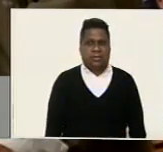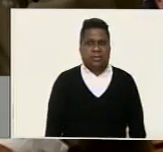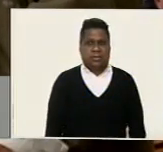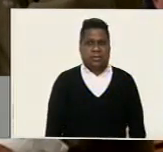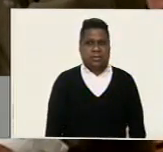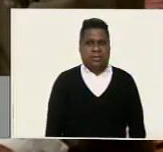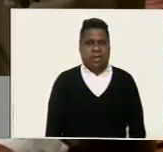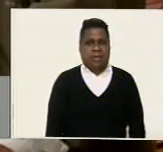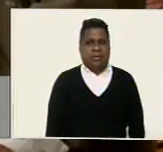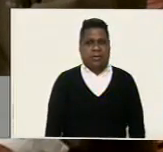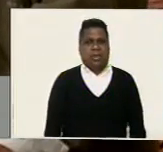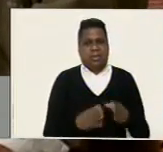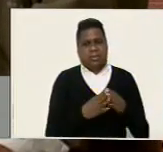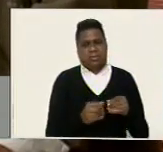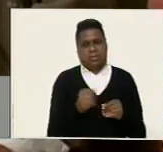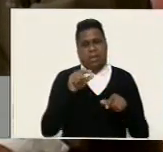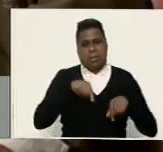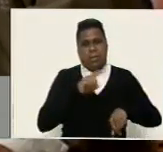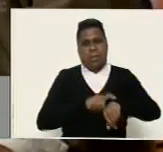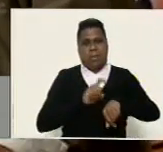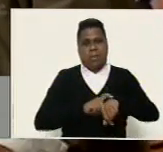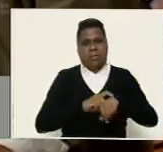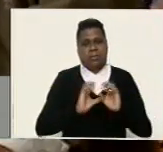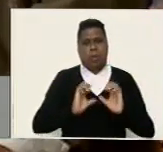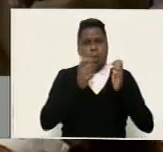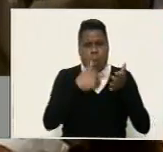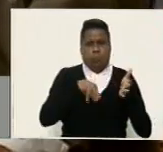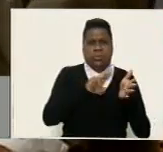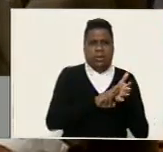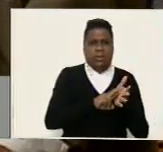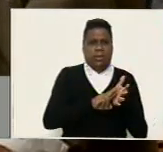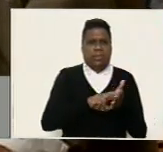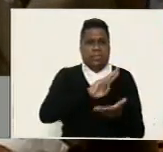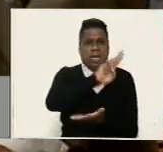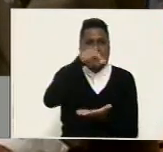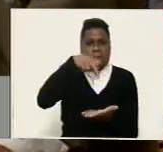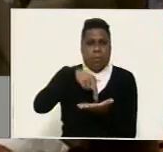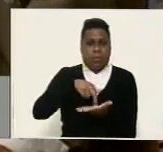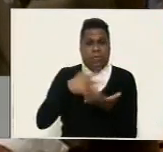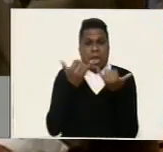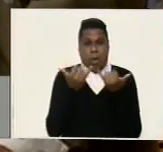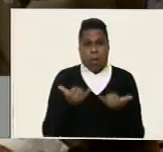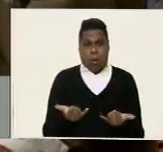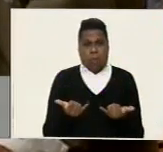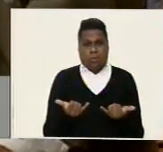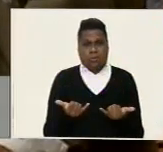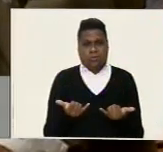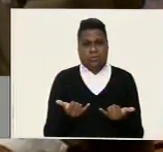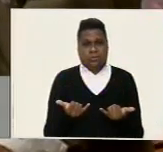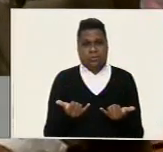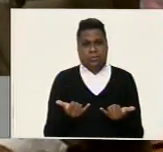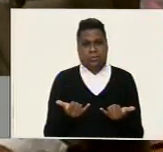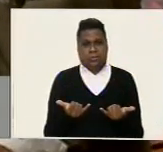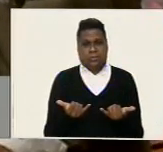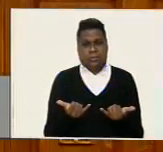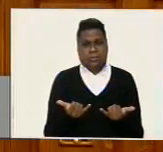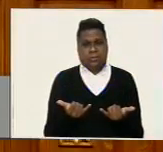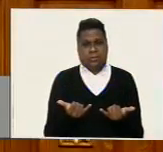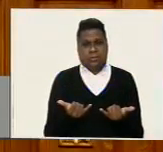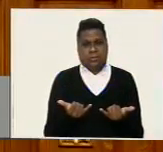estos momentos de refundación de la República. Hoy siento